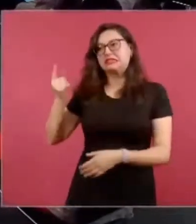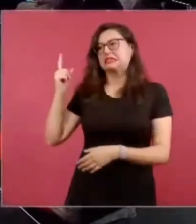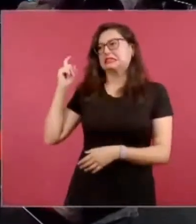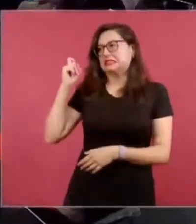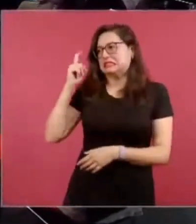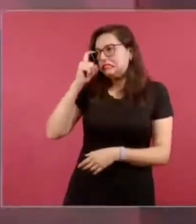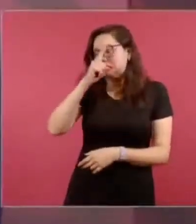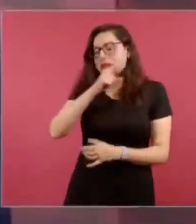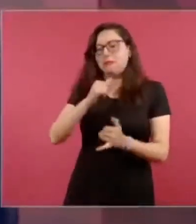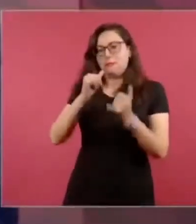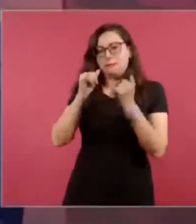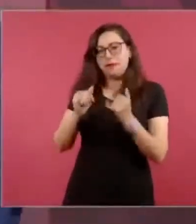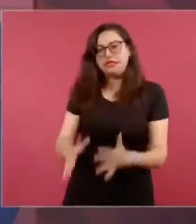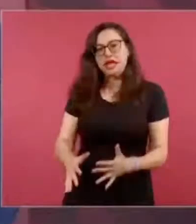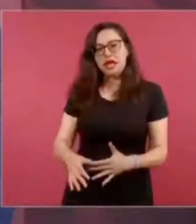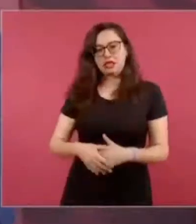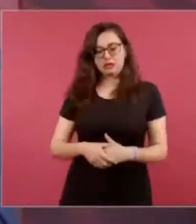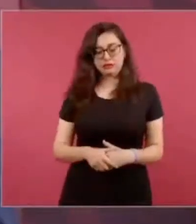estamos hablando de